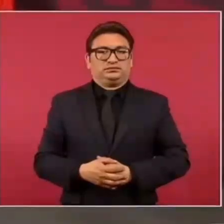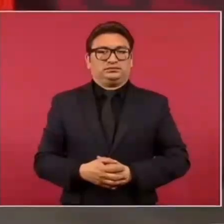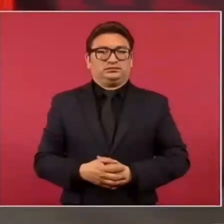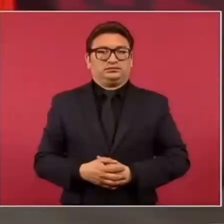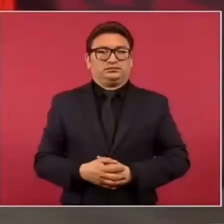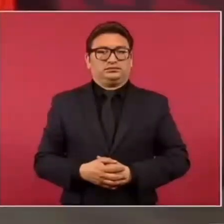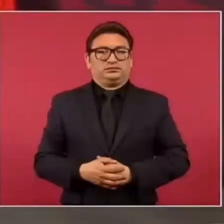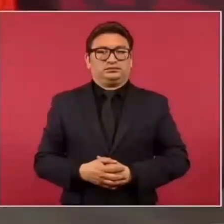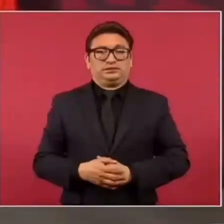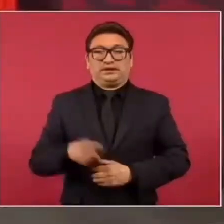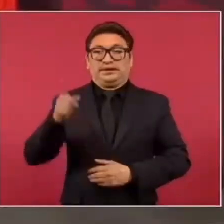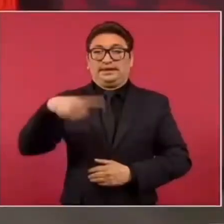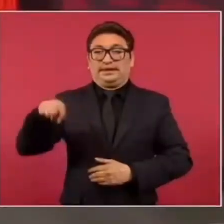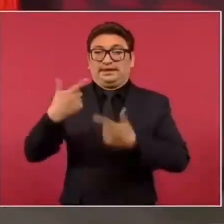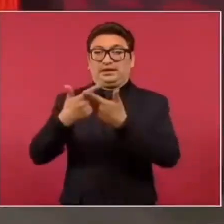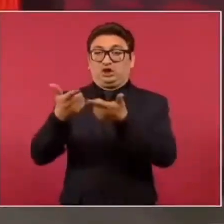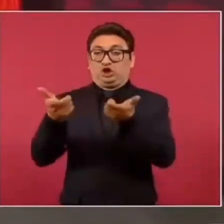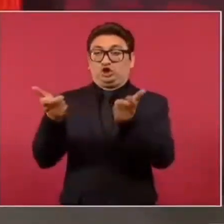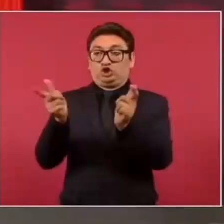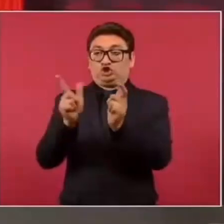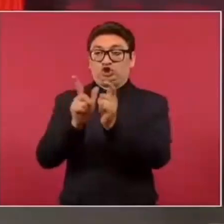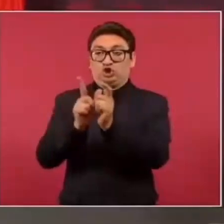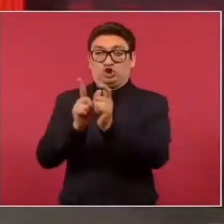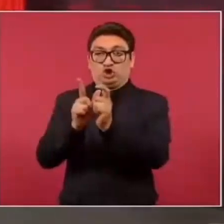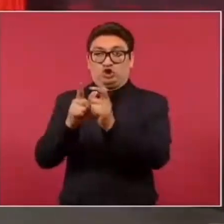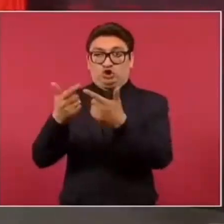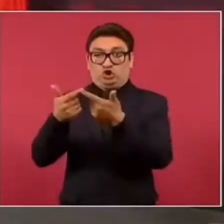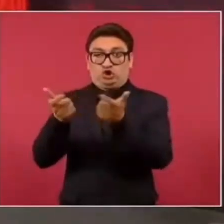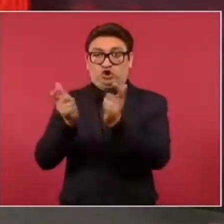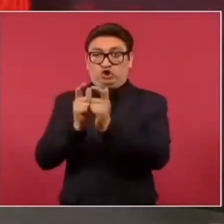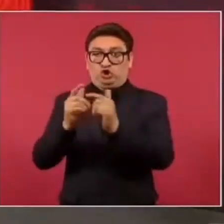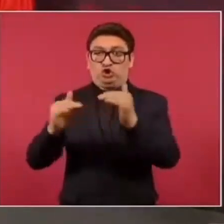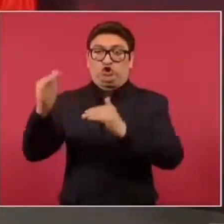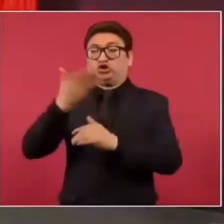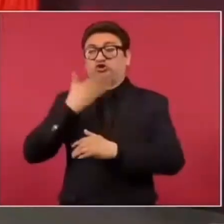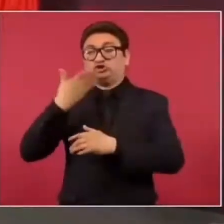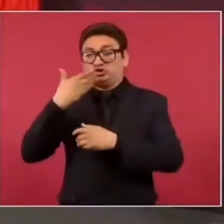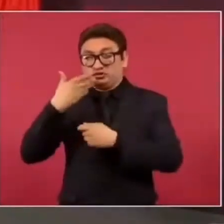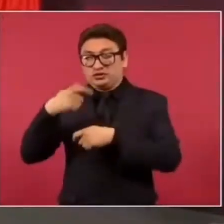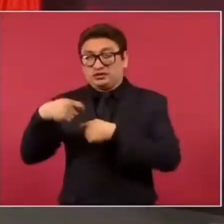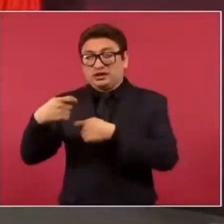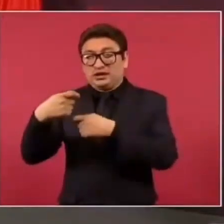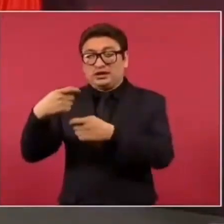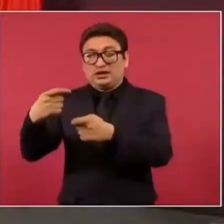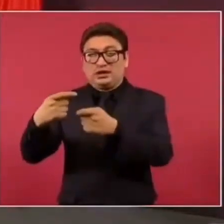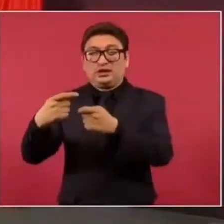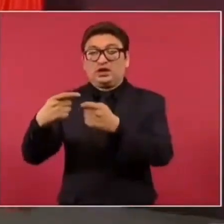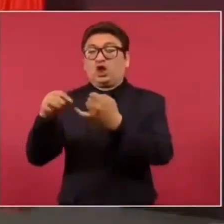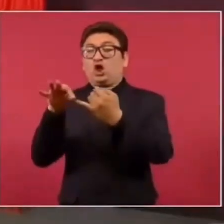de el bloque conservador, pero además de los más atrasados, de los más retrógradas.